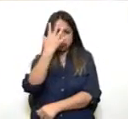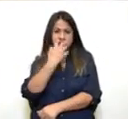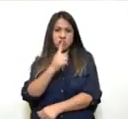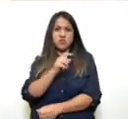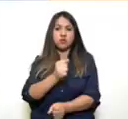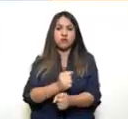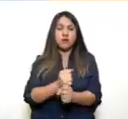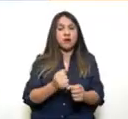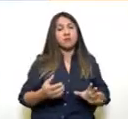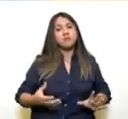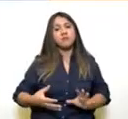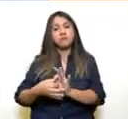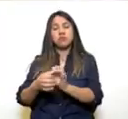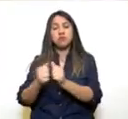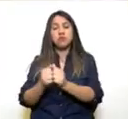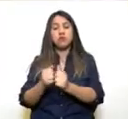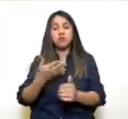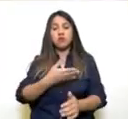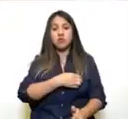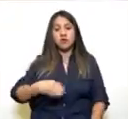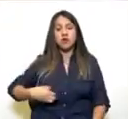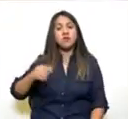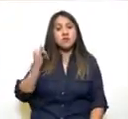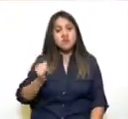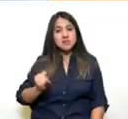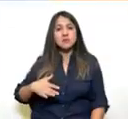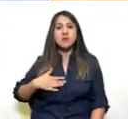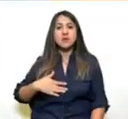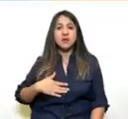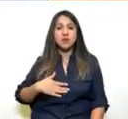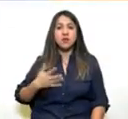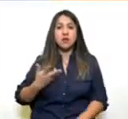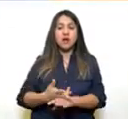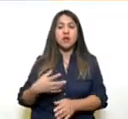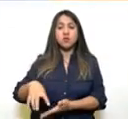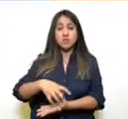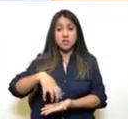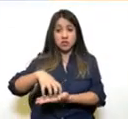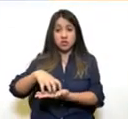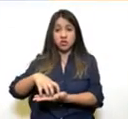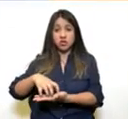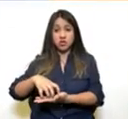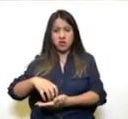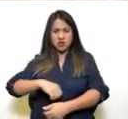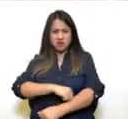con el gobierno siempre he querido colaborar ha habido un sector de la oposición que se ha borrado